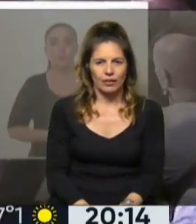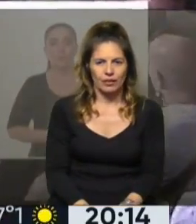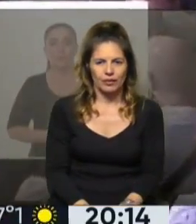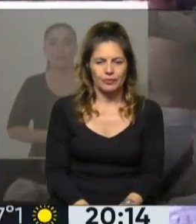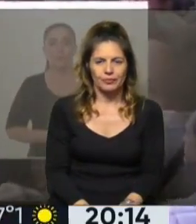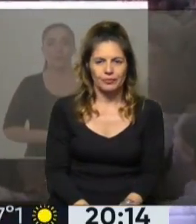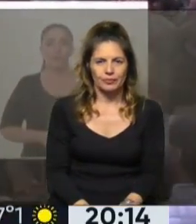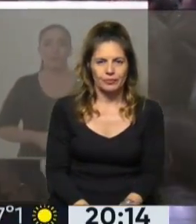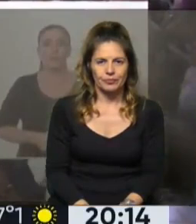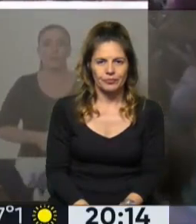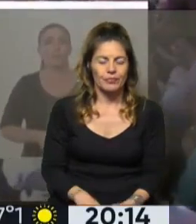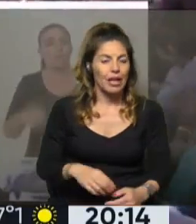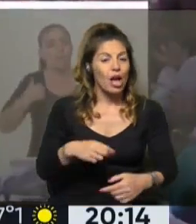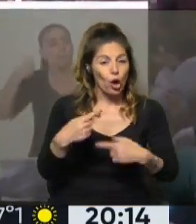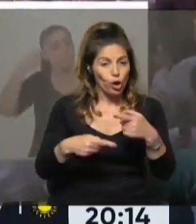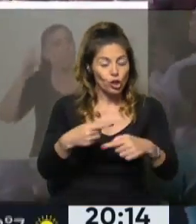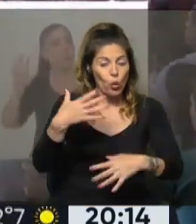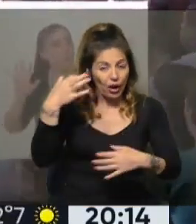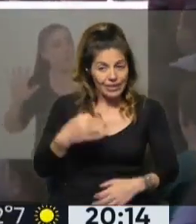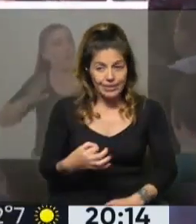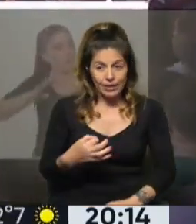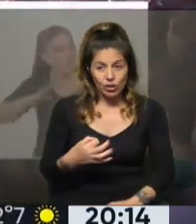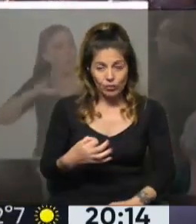institucional Sigo creyendo